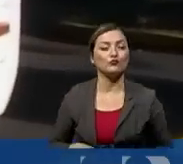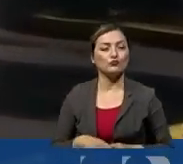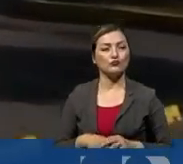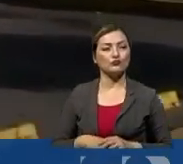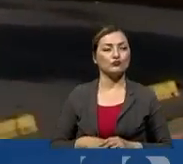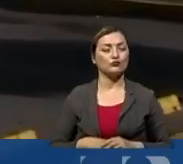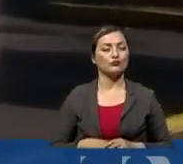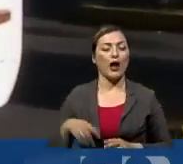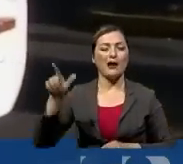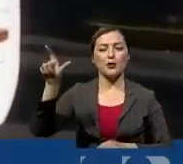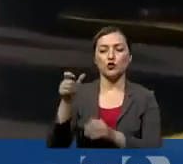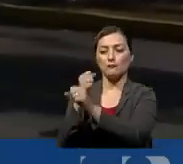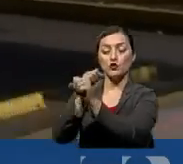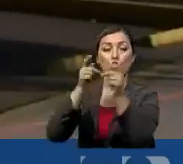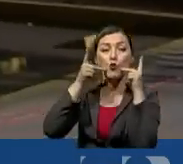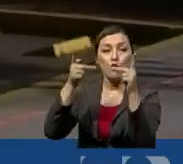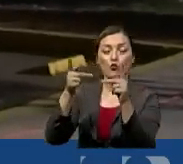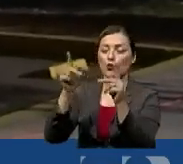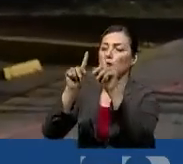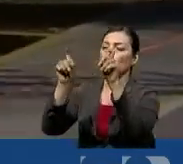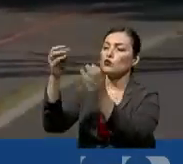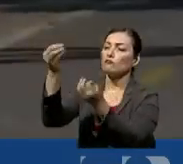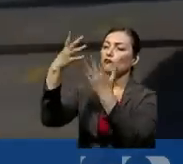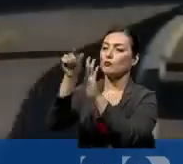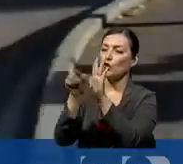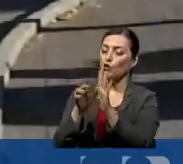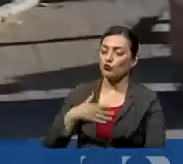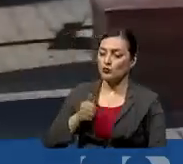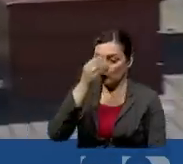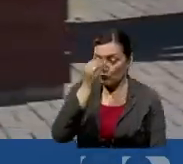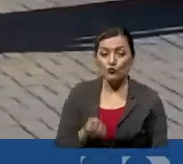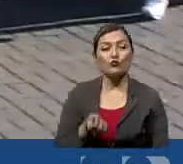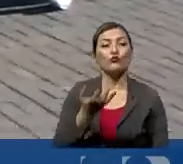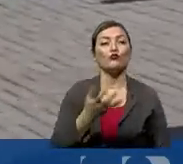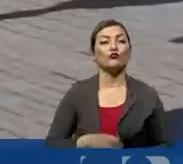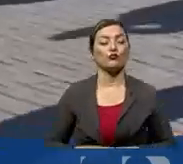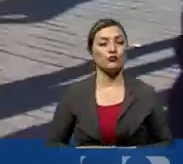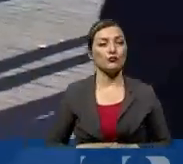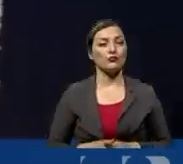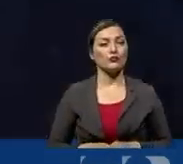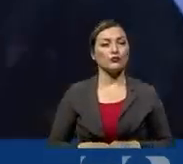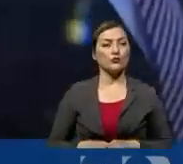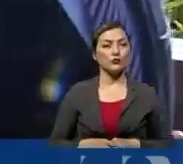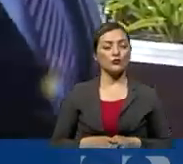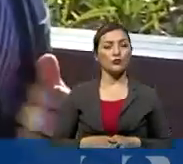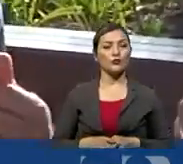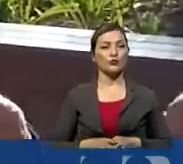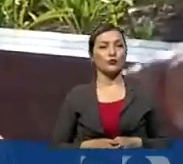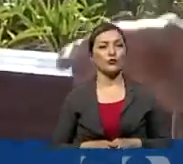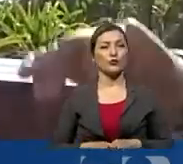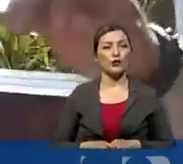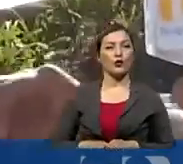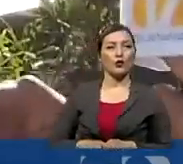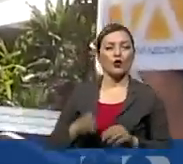Estamos con el defensor público para que nos cuente más detalles. Defensor, ¿cómo le va? Buenos días. Buenos días. Cuéntenos un poco la finalidad, los objetivos de